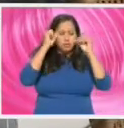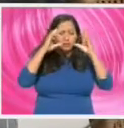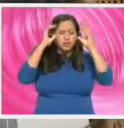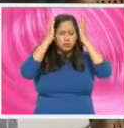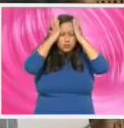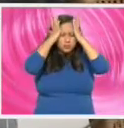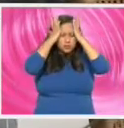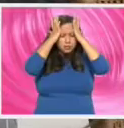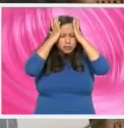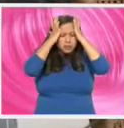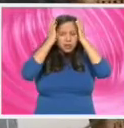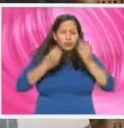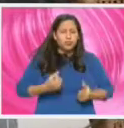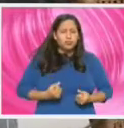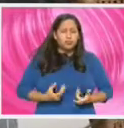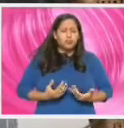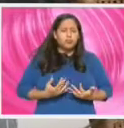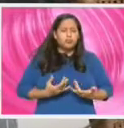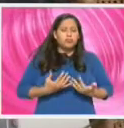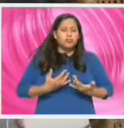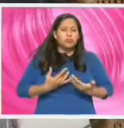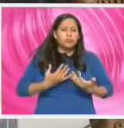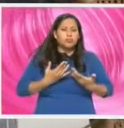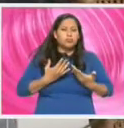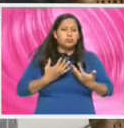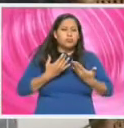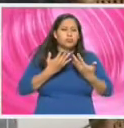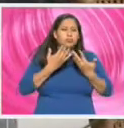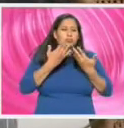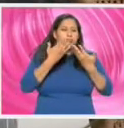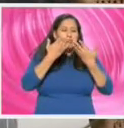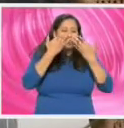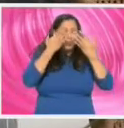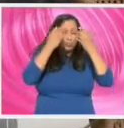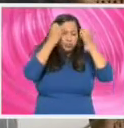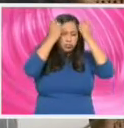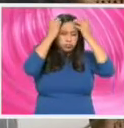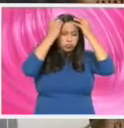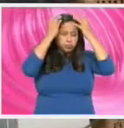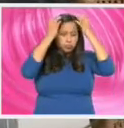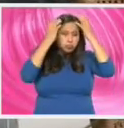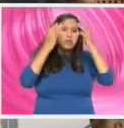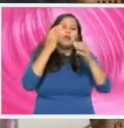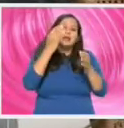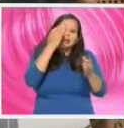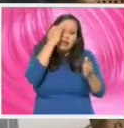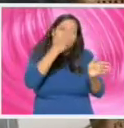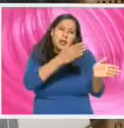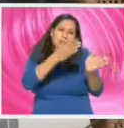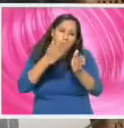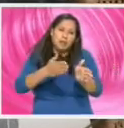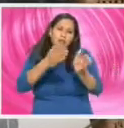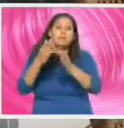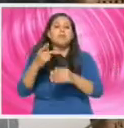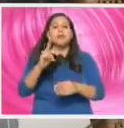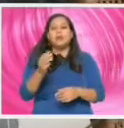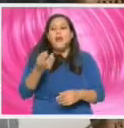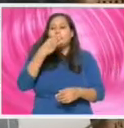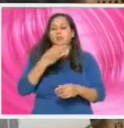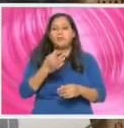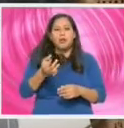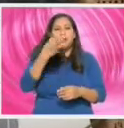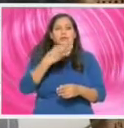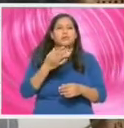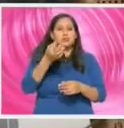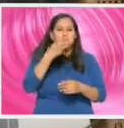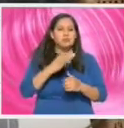a alcanzar la curva que necesitamos, pues tarda un poco. Sin embargo, es mucho mejor que estar atacando solo ataques agudos. Y